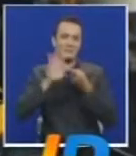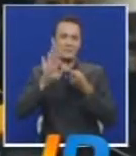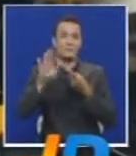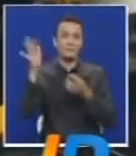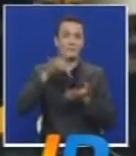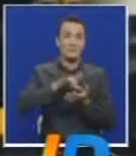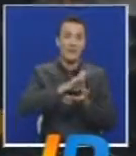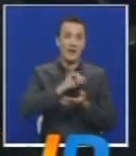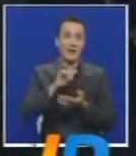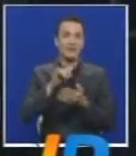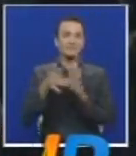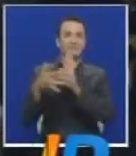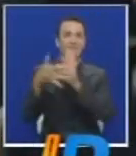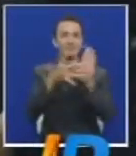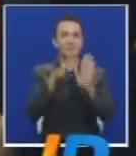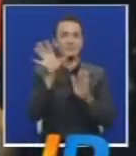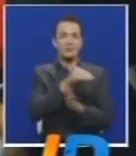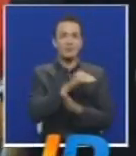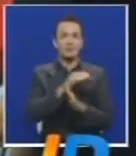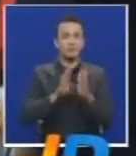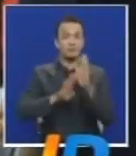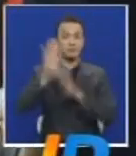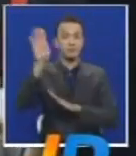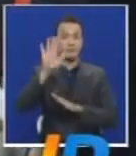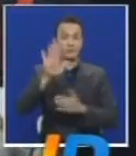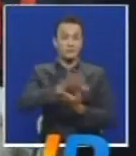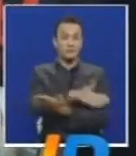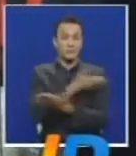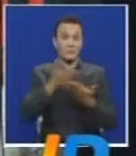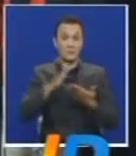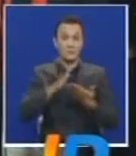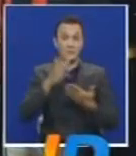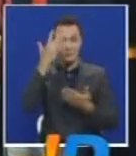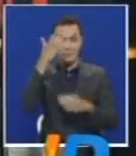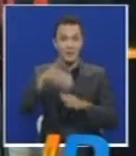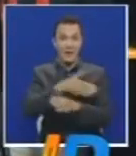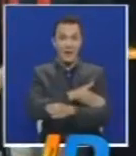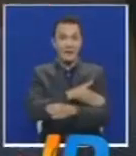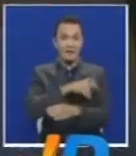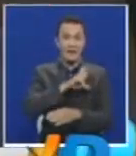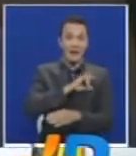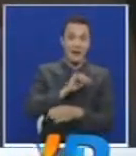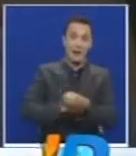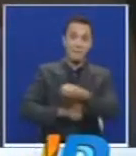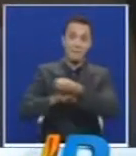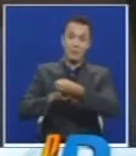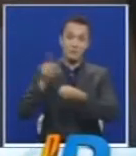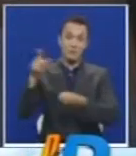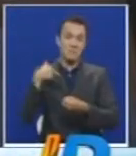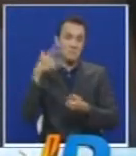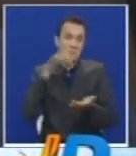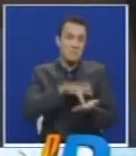para celebrar junto a sus seguidores todo el éxito de este sencillo, pues en esta ciudad ha recibido mucho apoyo. Desde que nuestra